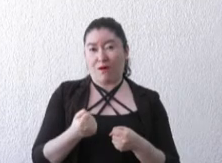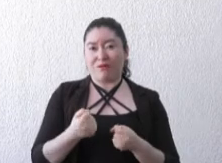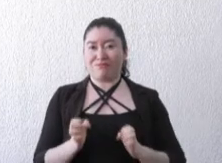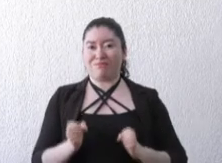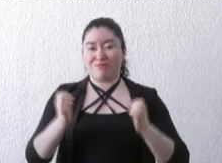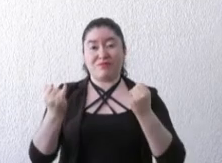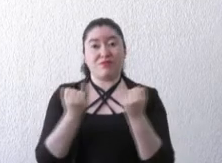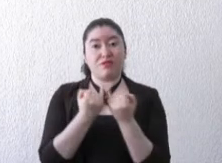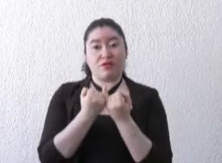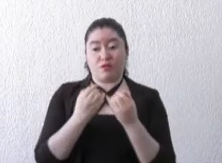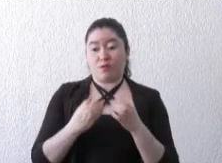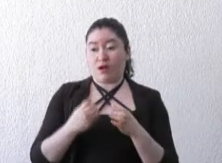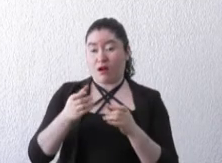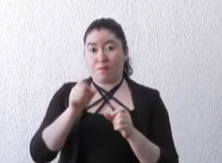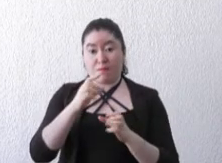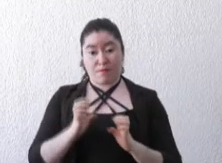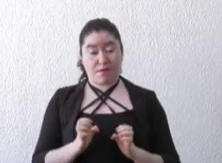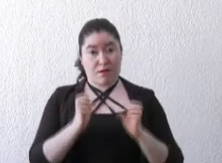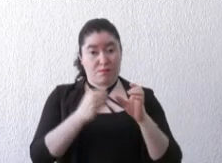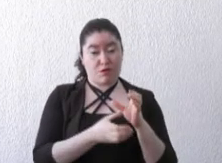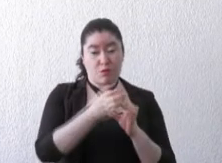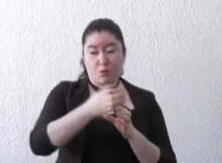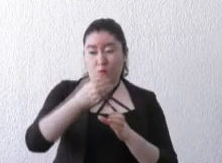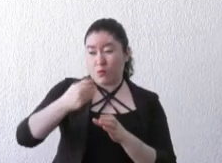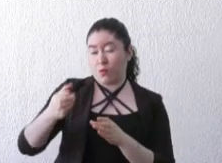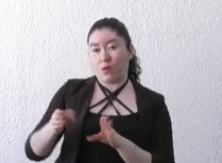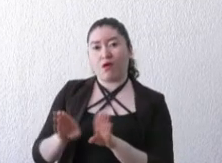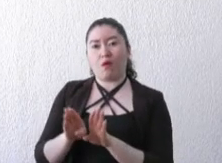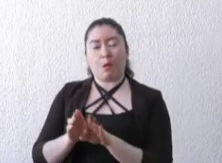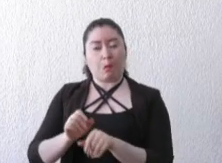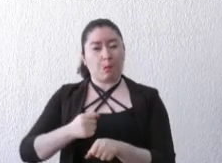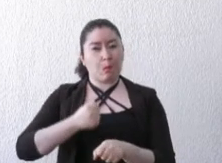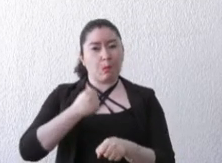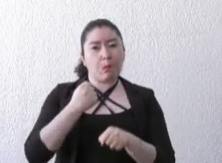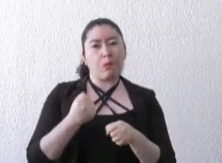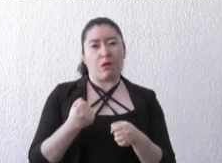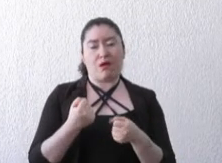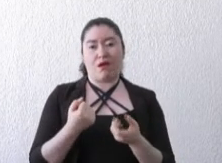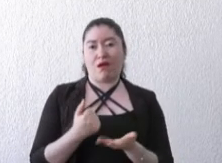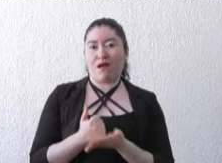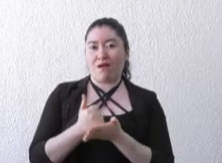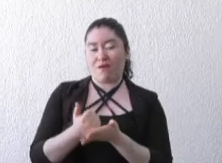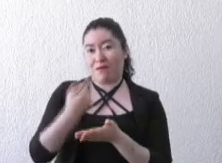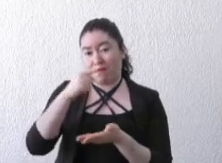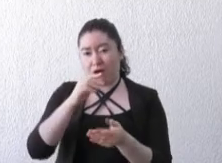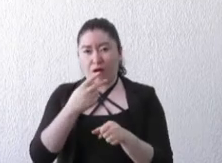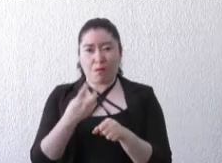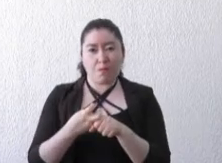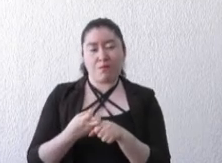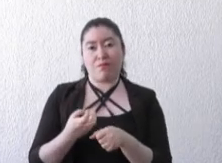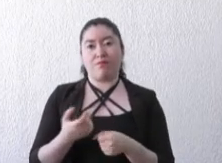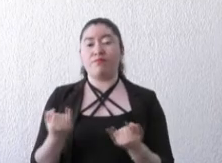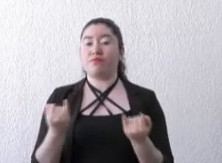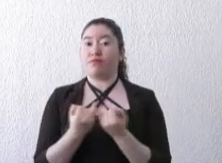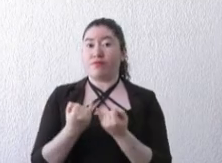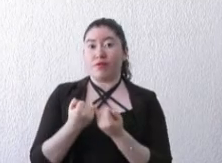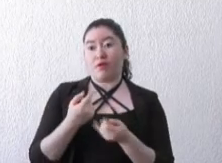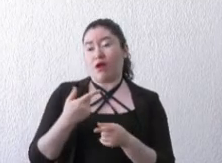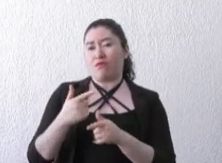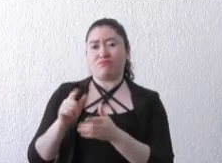de la estructura, tanto en vigas principales como en columnas. Se pusieron cartabones y se pusieron algunos